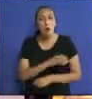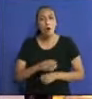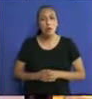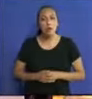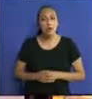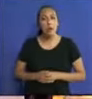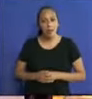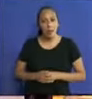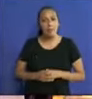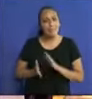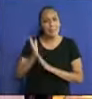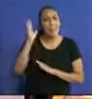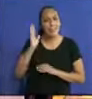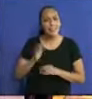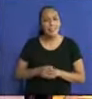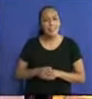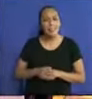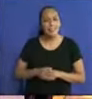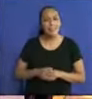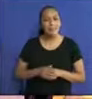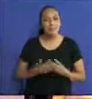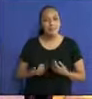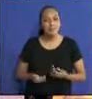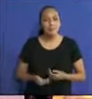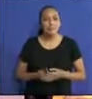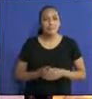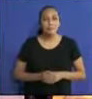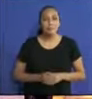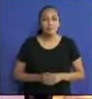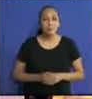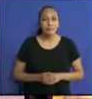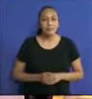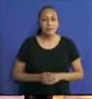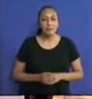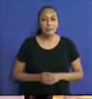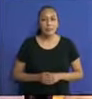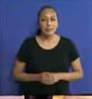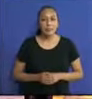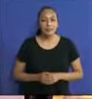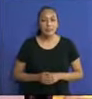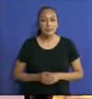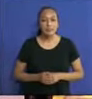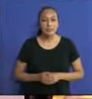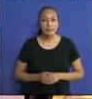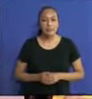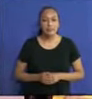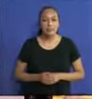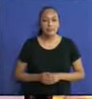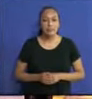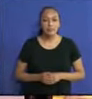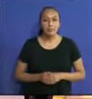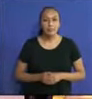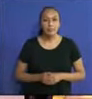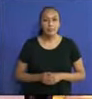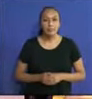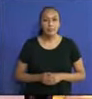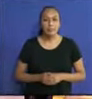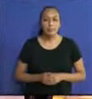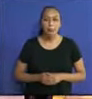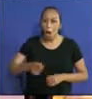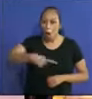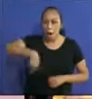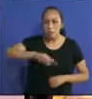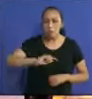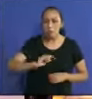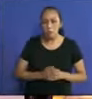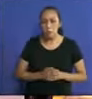abajo, difícilmente lo encontrará allá arriba. No perdamos de vista el